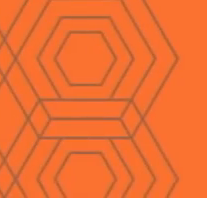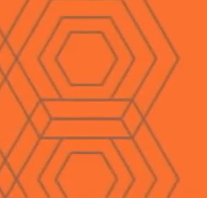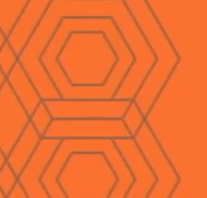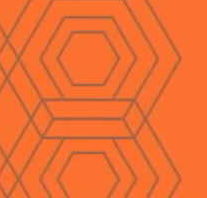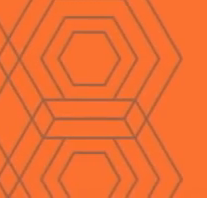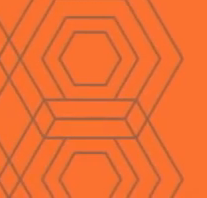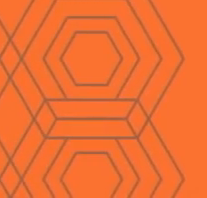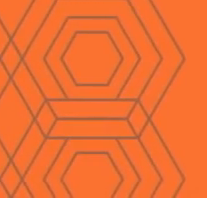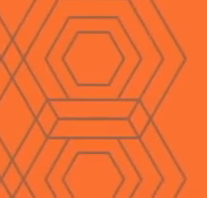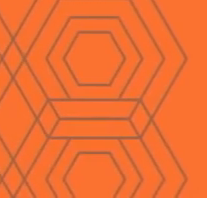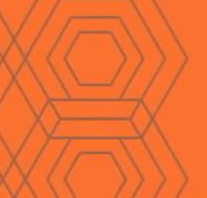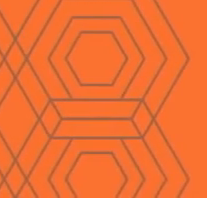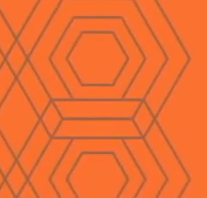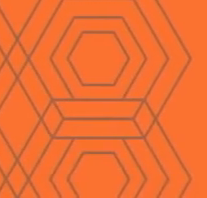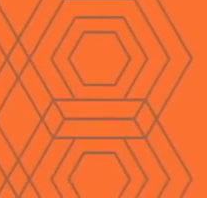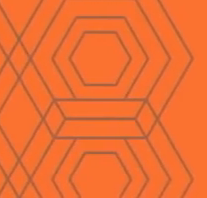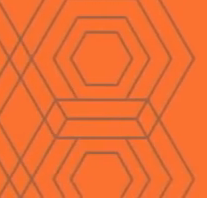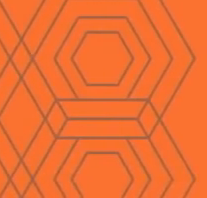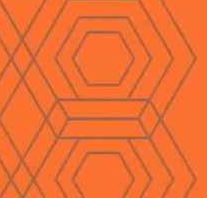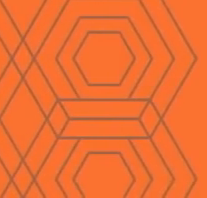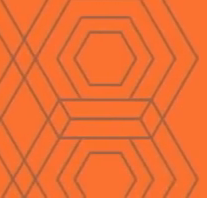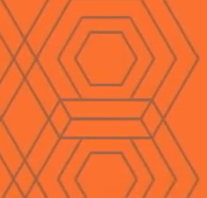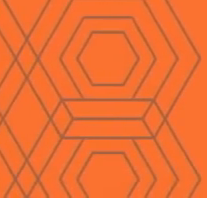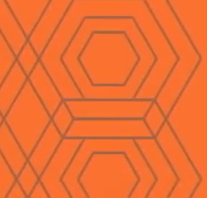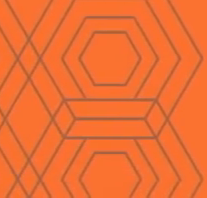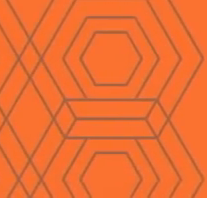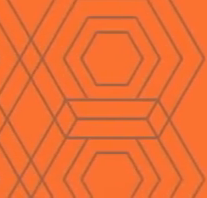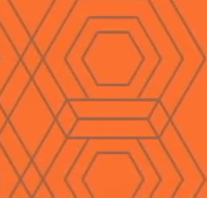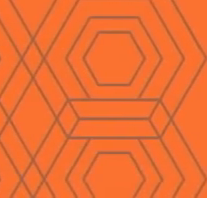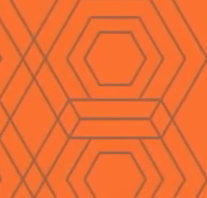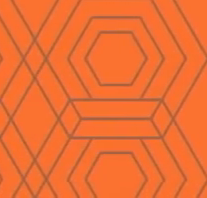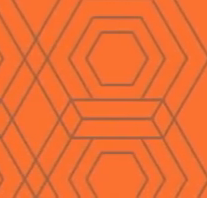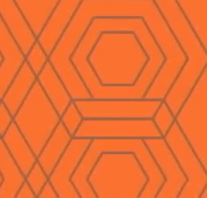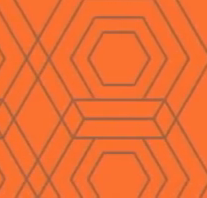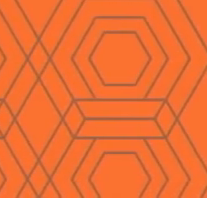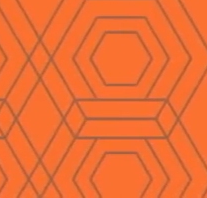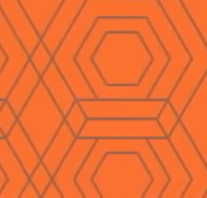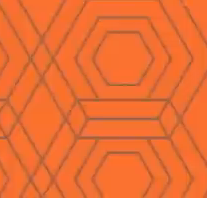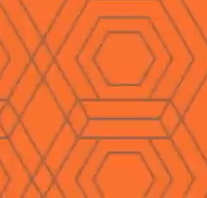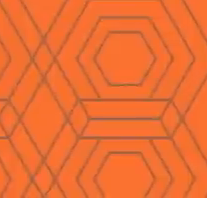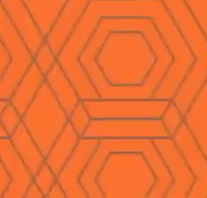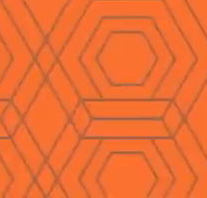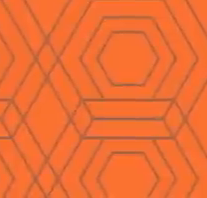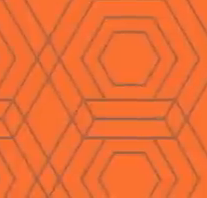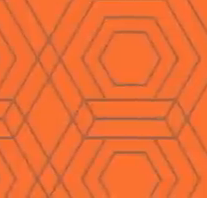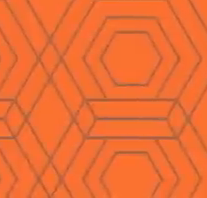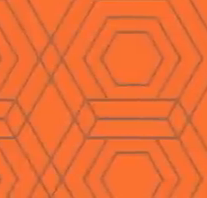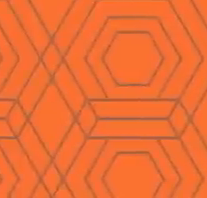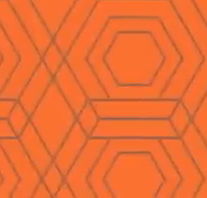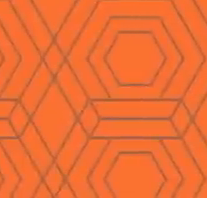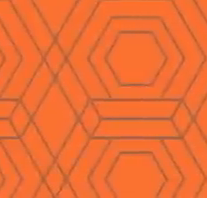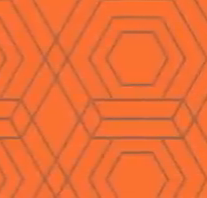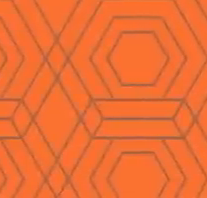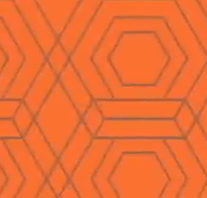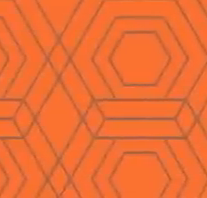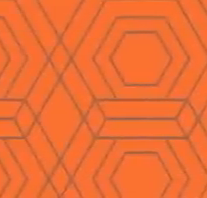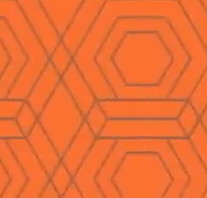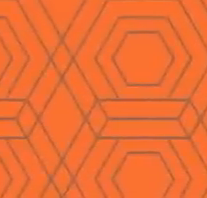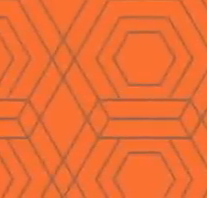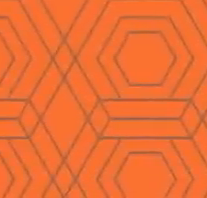Porque tus labios necesitan un cuidado especial, creamos para ti la combinación perfecta entre humectación y